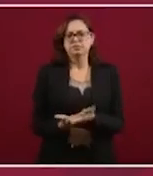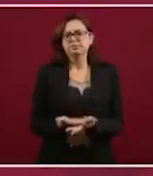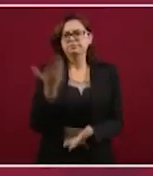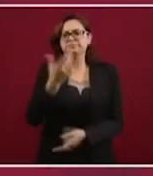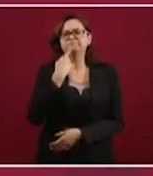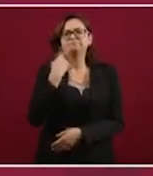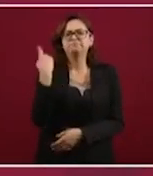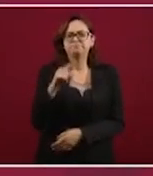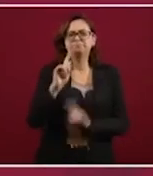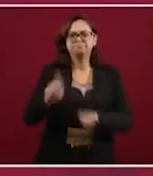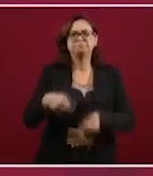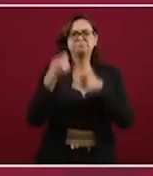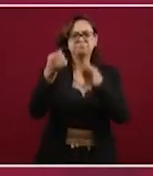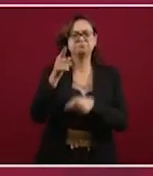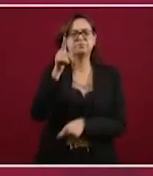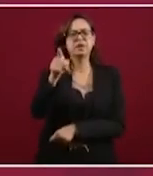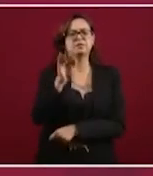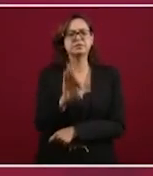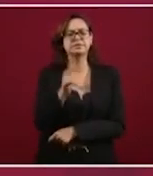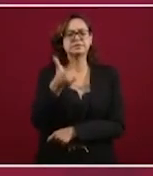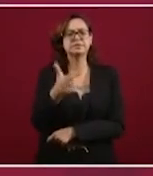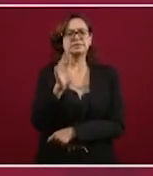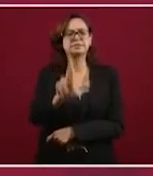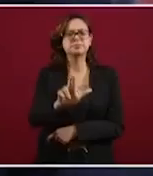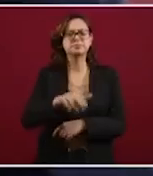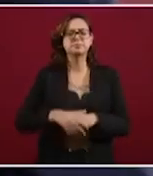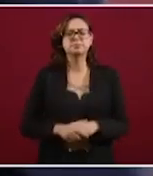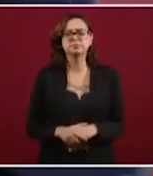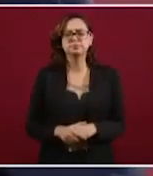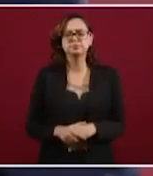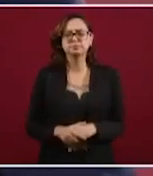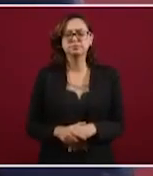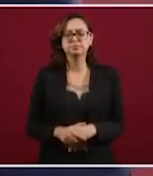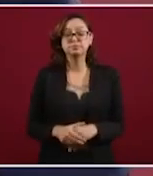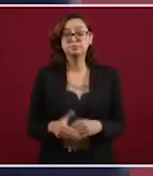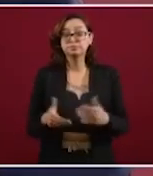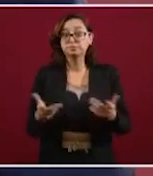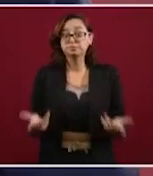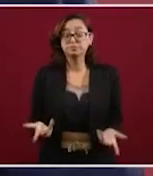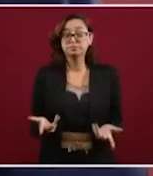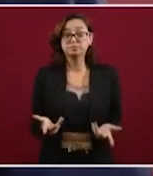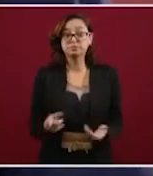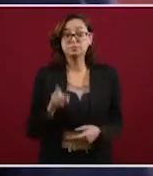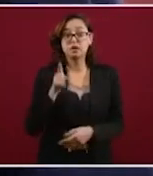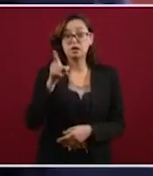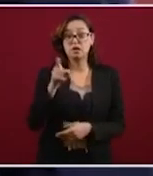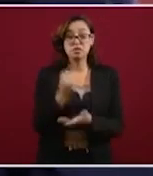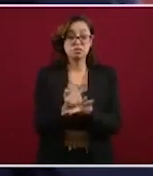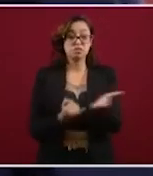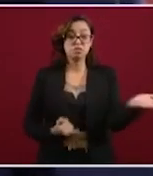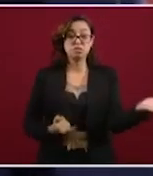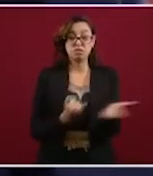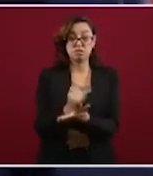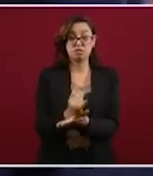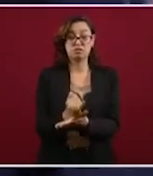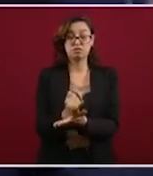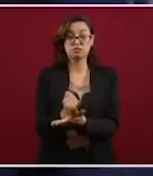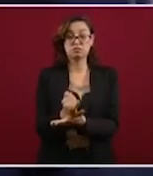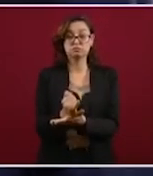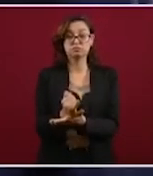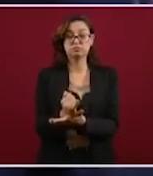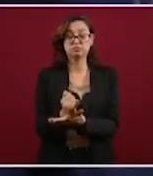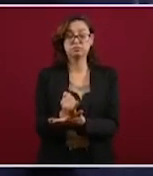el jefe del ejecutivo andrés manuel lópez obrador se dijo optimista pese a los hechos ocurridos en michoacán pues es muy importante para su gobierno